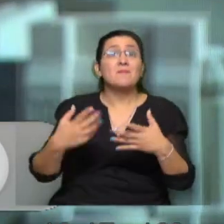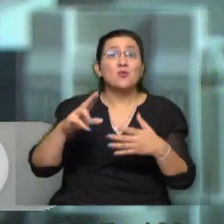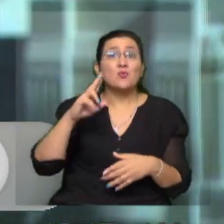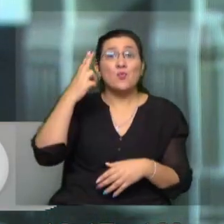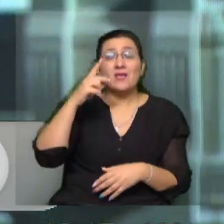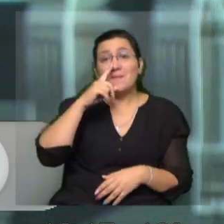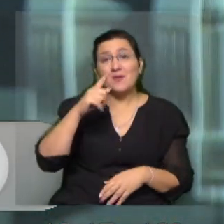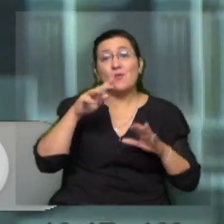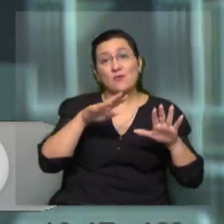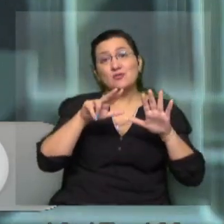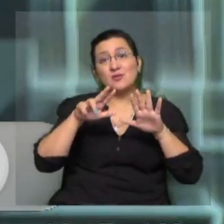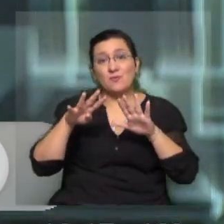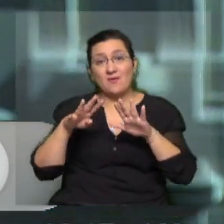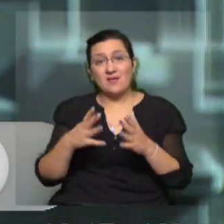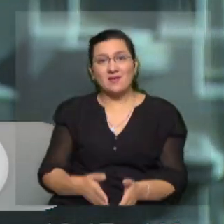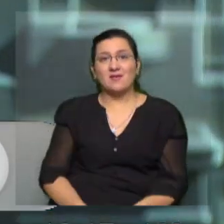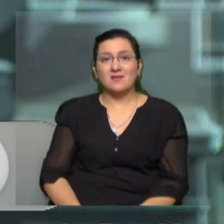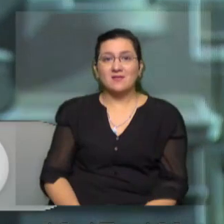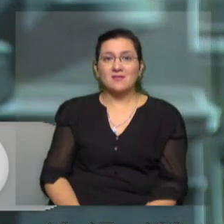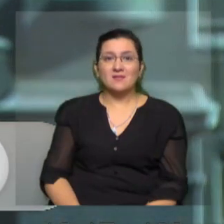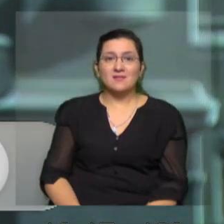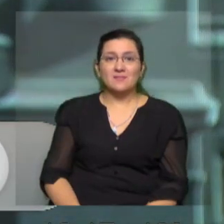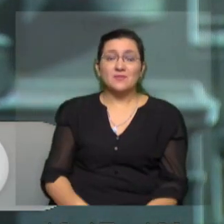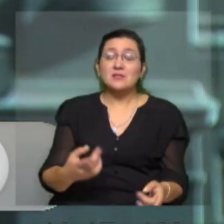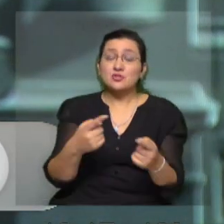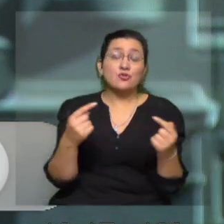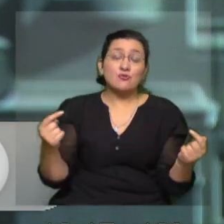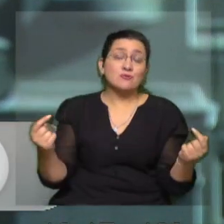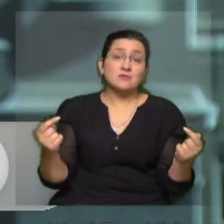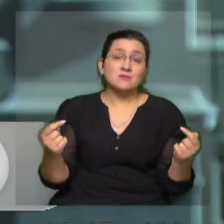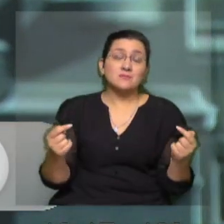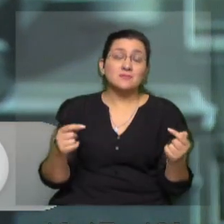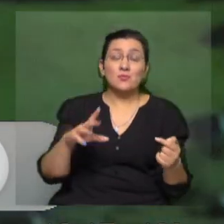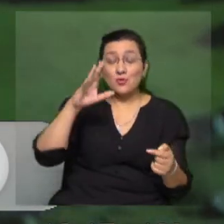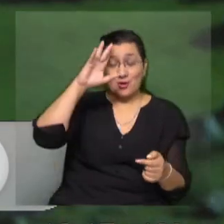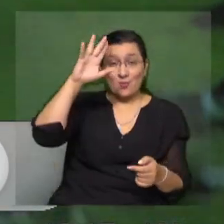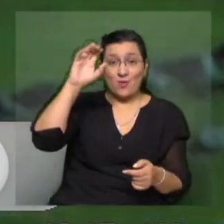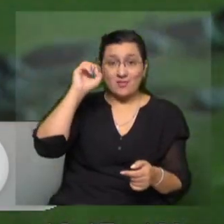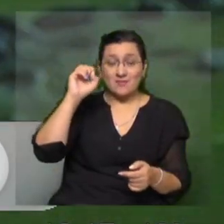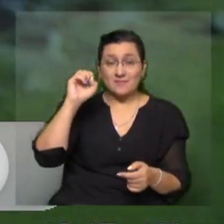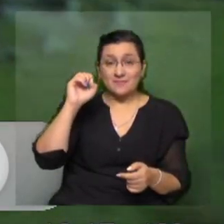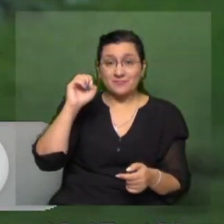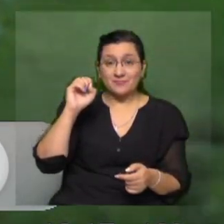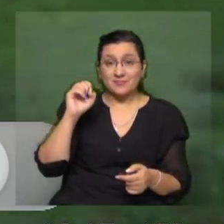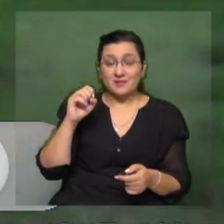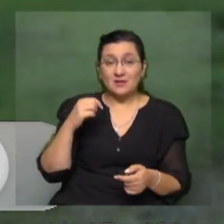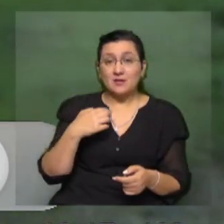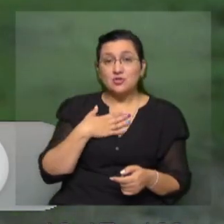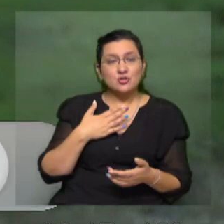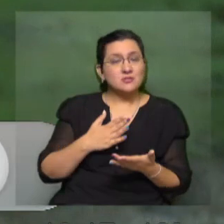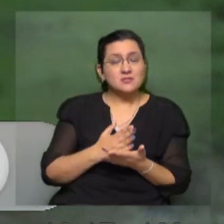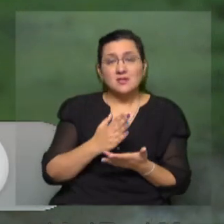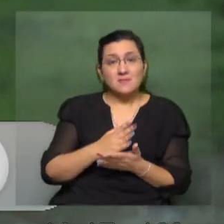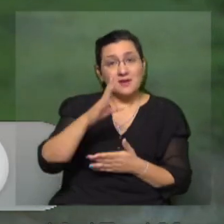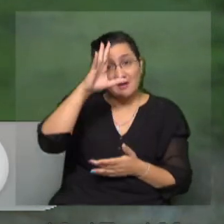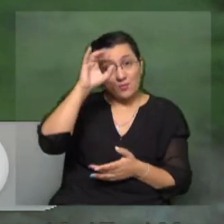89. Entonces, digo, son cosas que uno recuerda, y que yo, principalmente yo, siempre llevo al